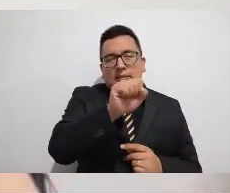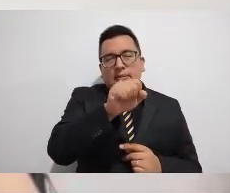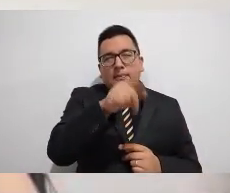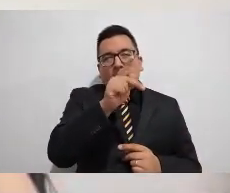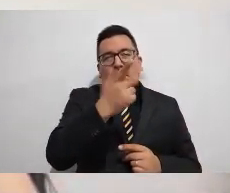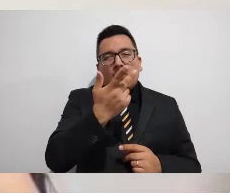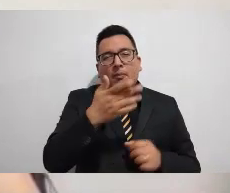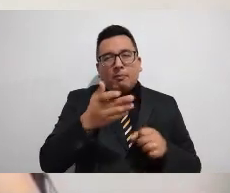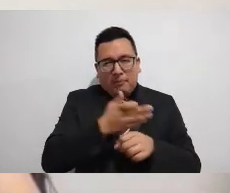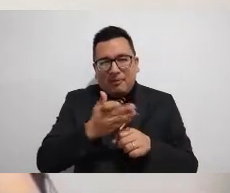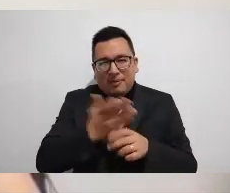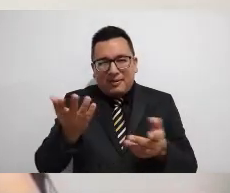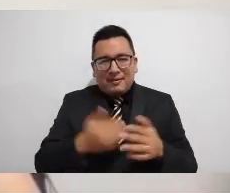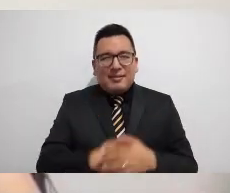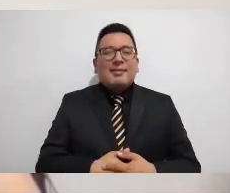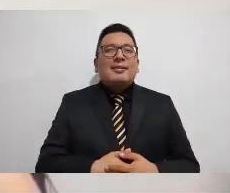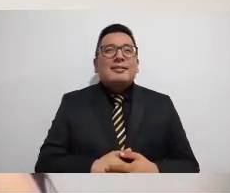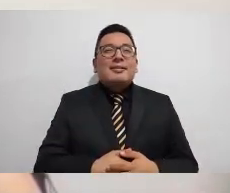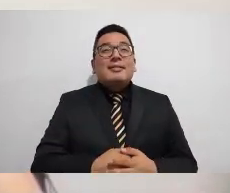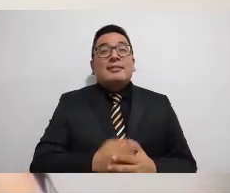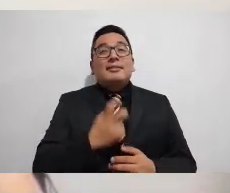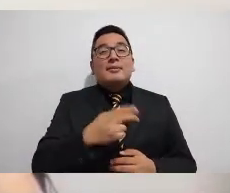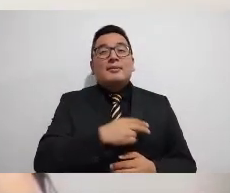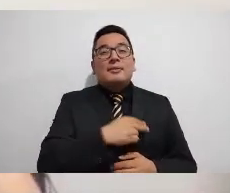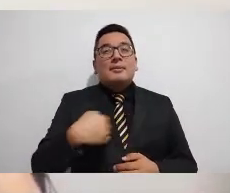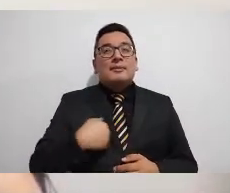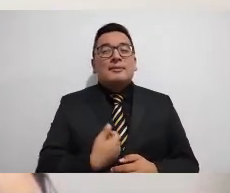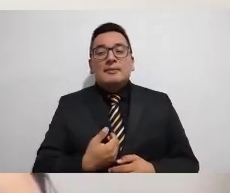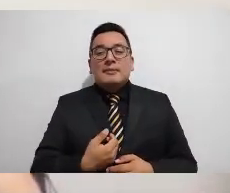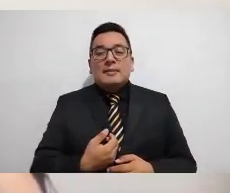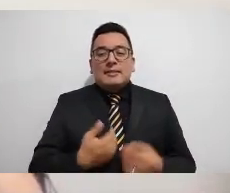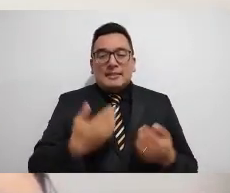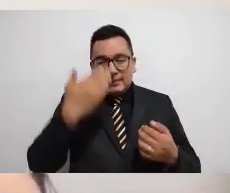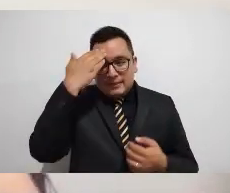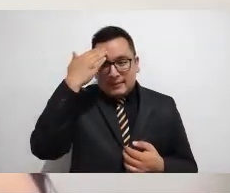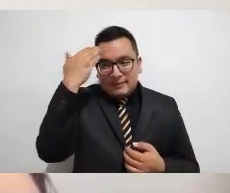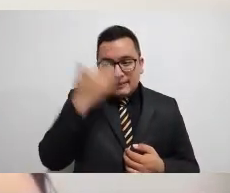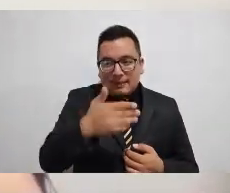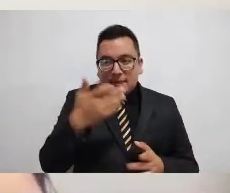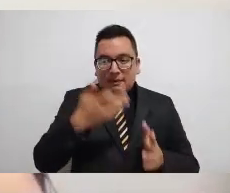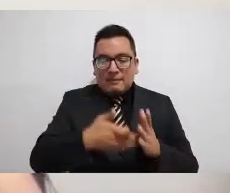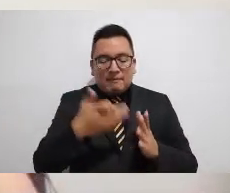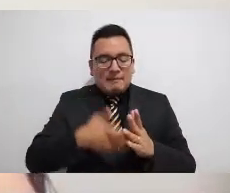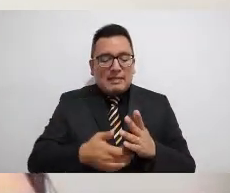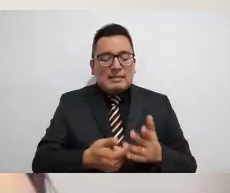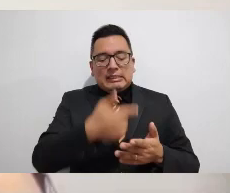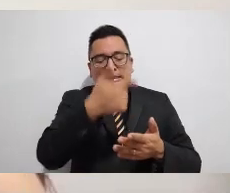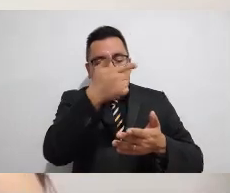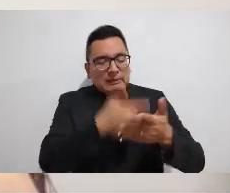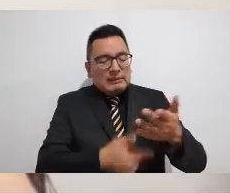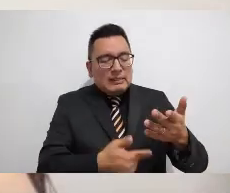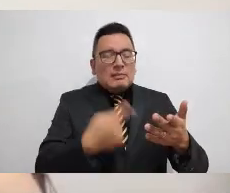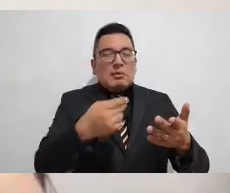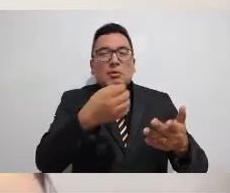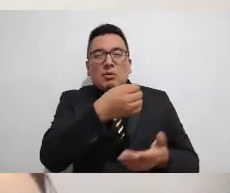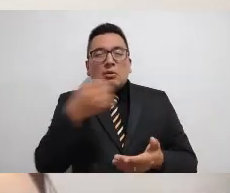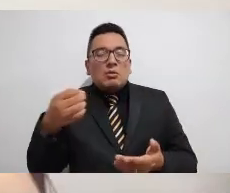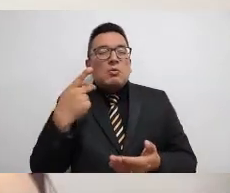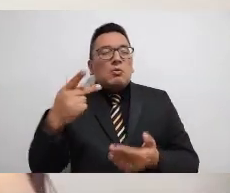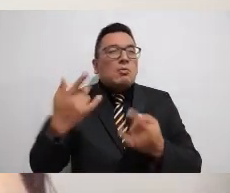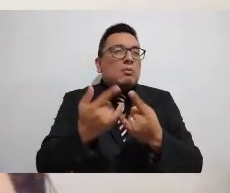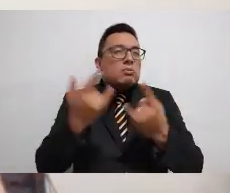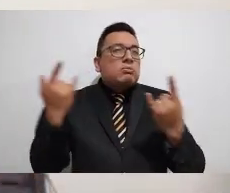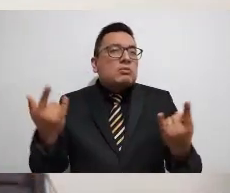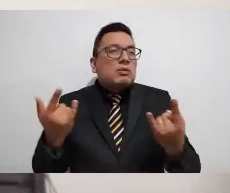que es bien importante que lo que falta es el registro, sistematización, organización de la historia,